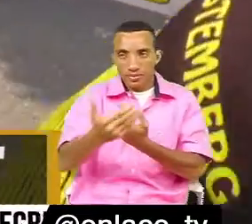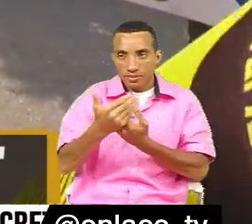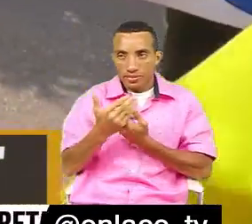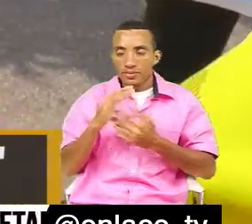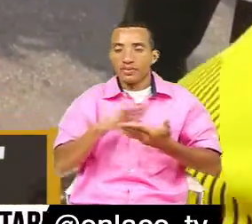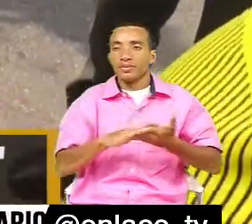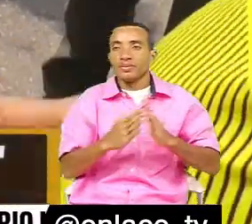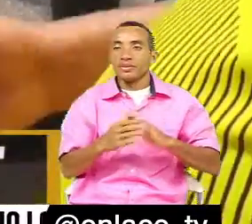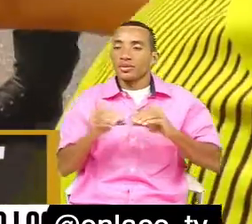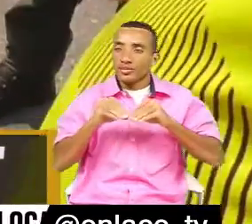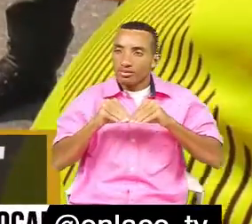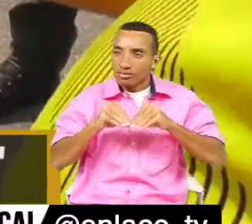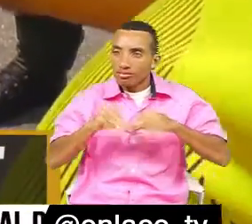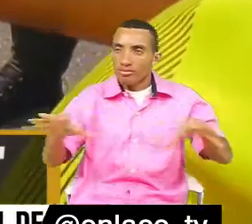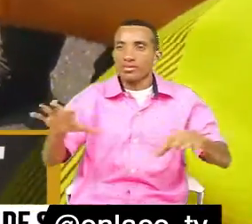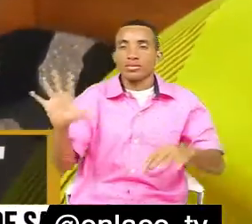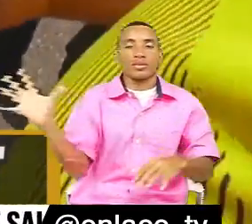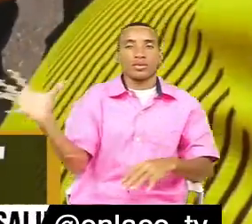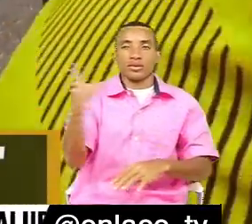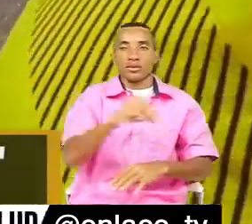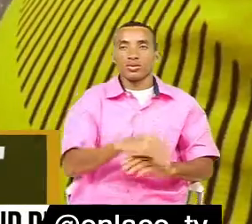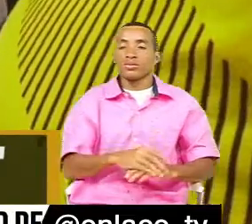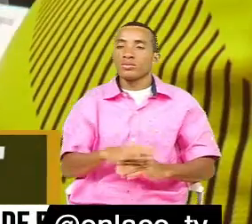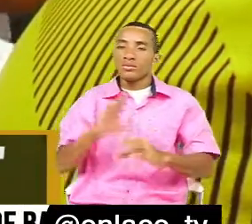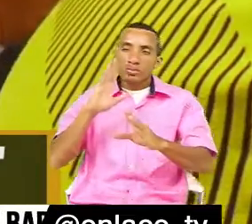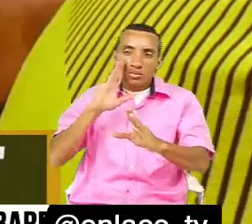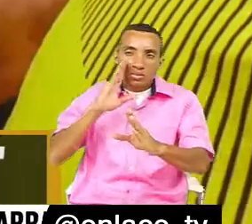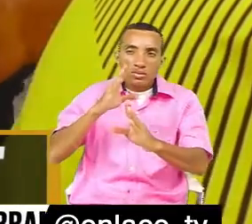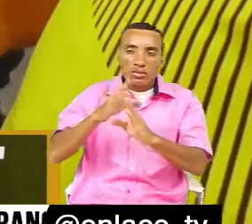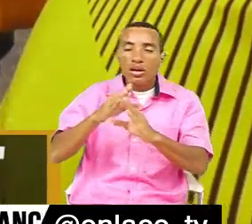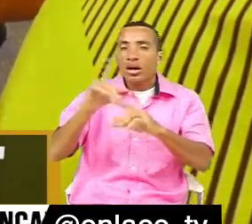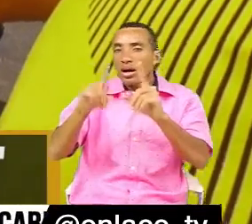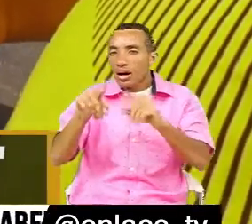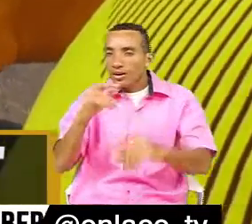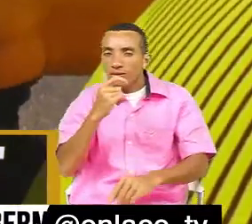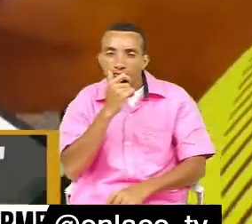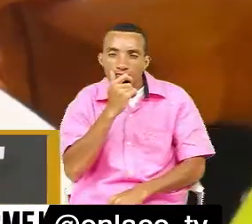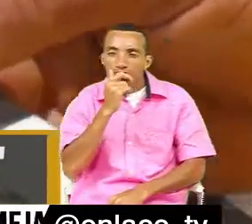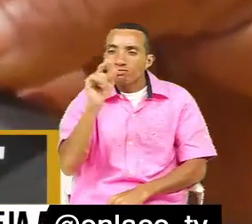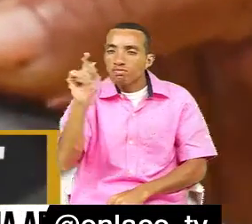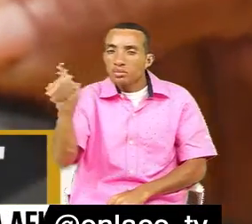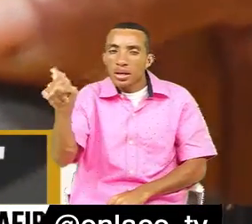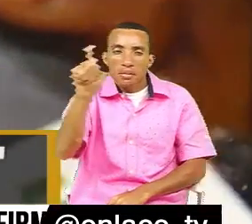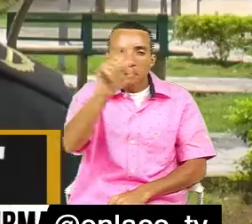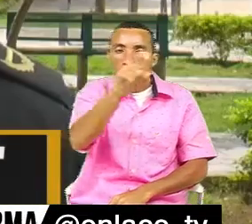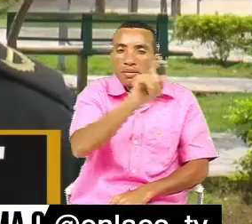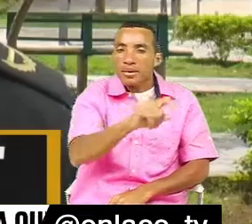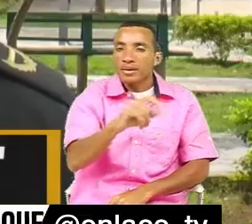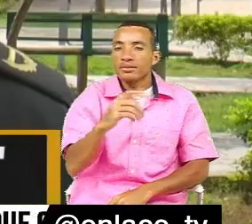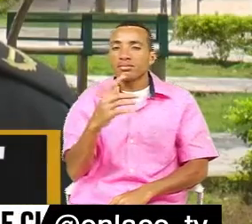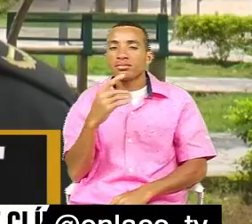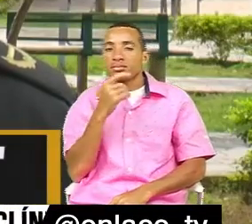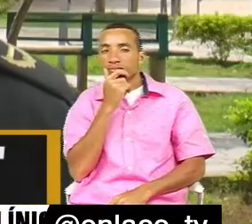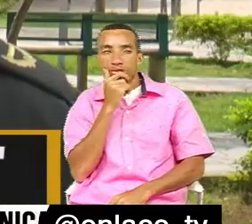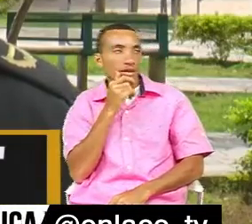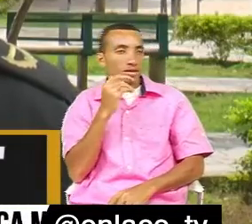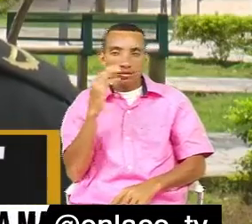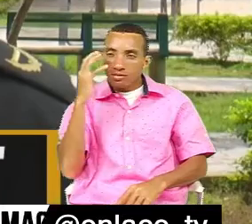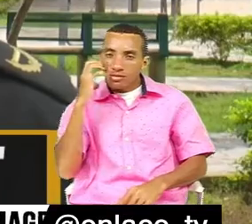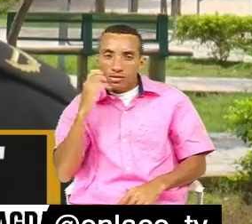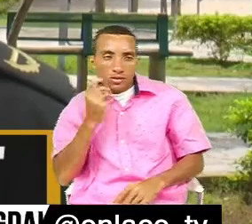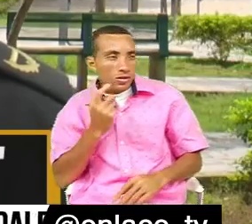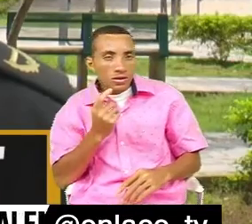Barranca Bermeja, pero precisamente sí estamos focalizando algunos puntos que llaman la atención precisamente a los amigos de lo ajeno y donde se